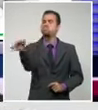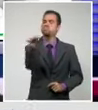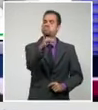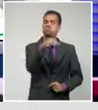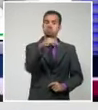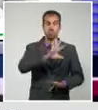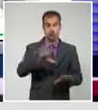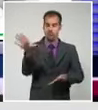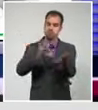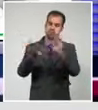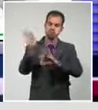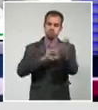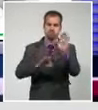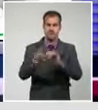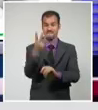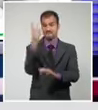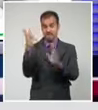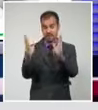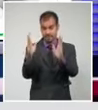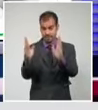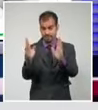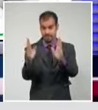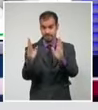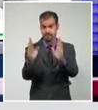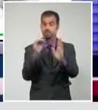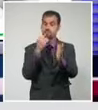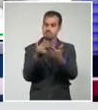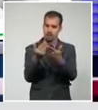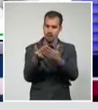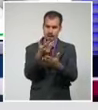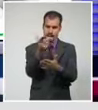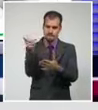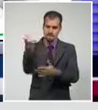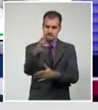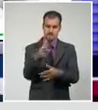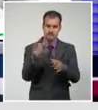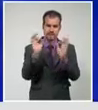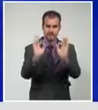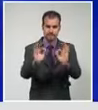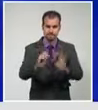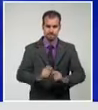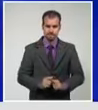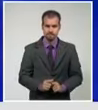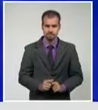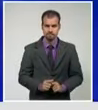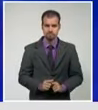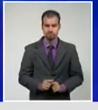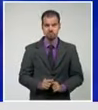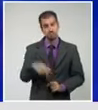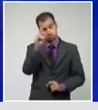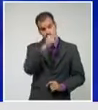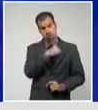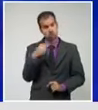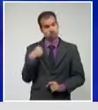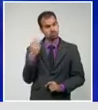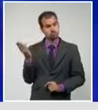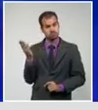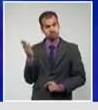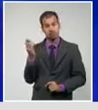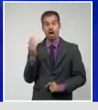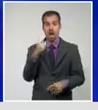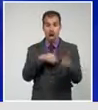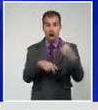seleccionados para la fase 3 de ensayos clínicos. Doctor Francisco Durán, amanecemos este lunes con 2